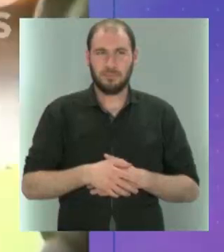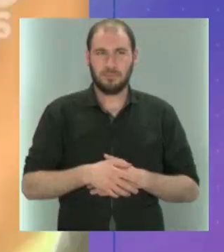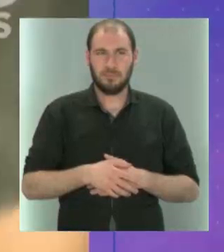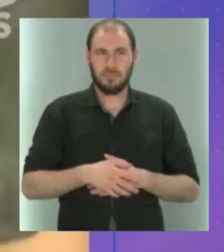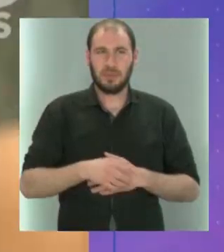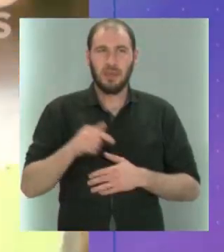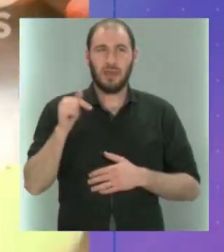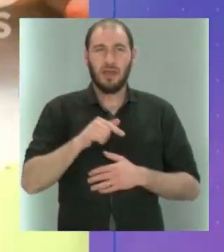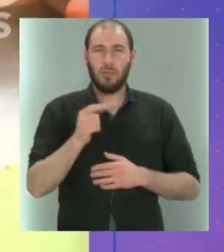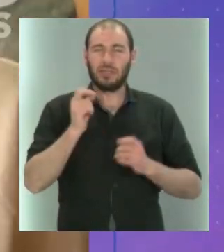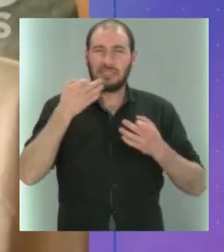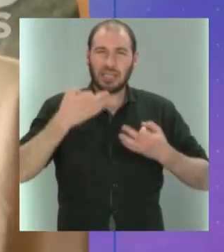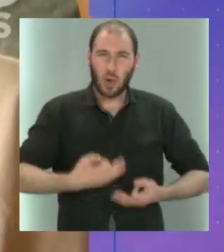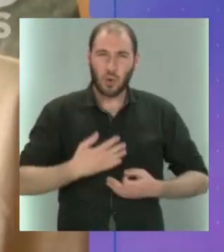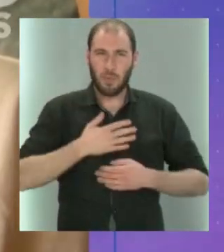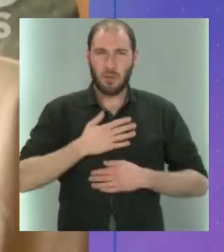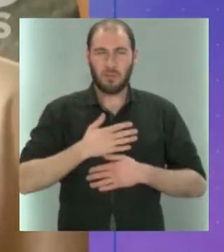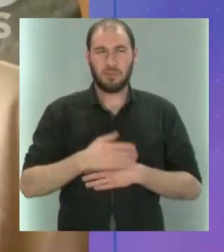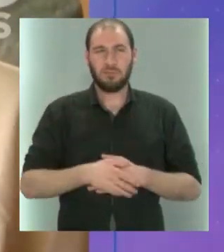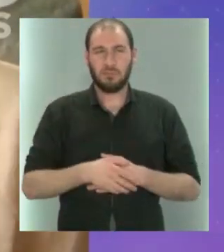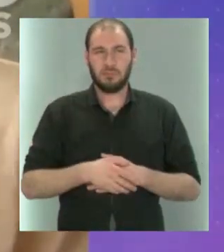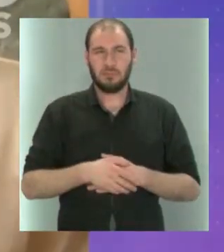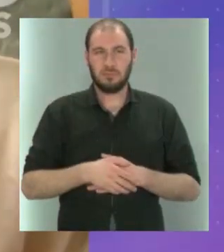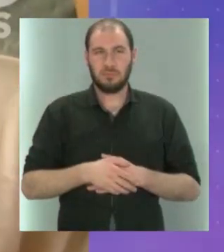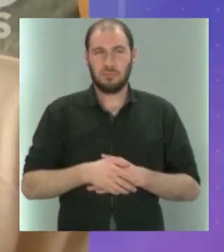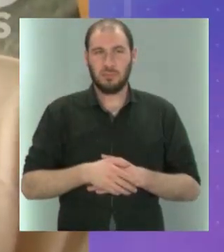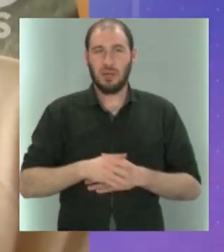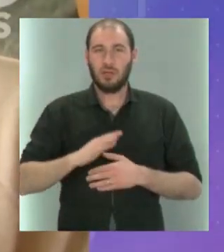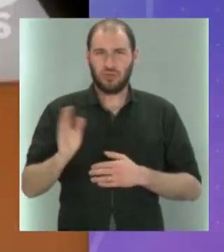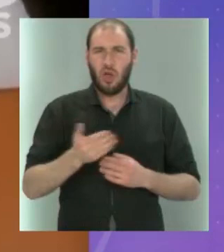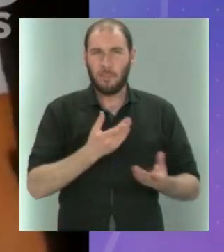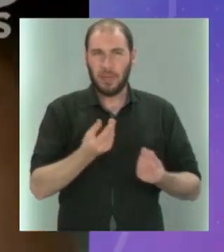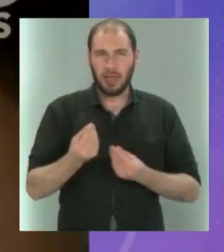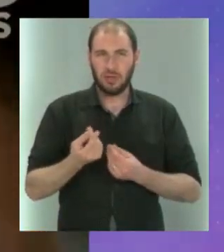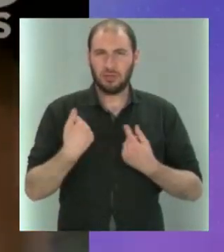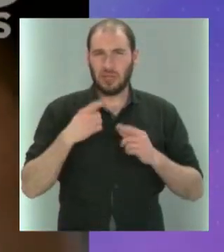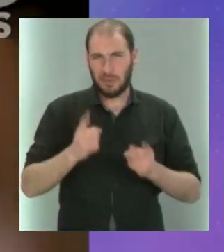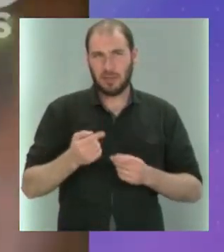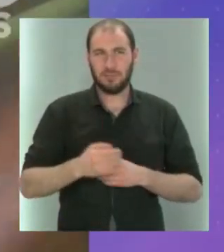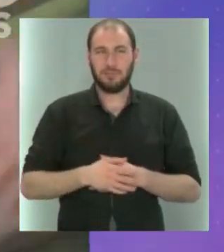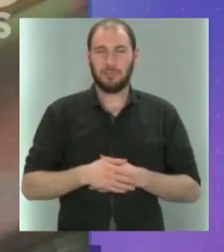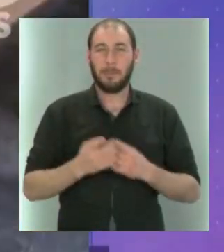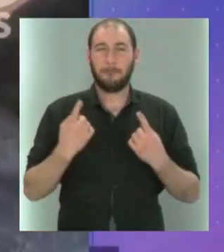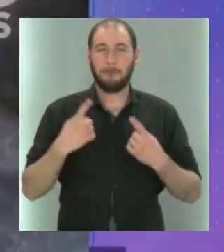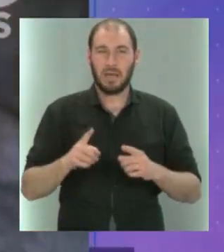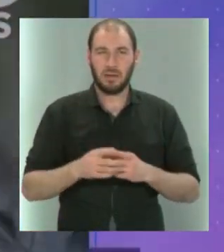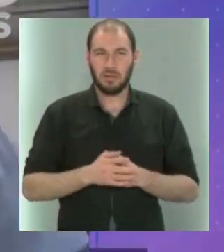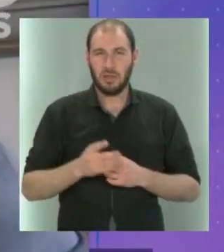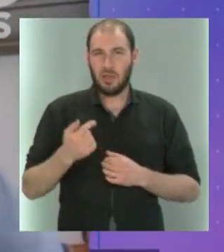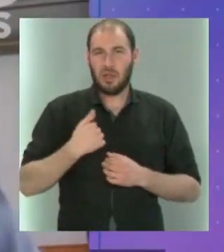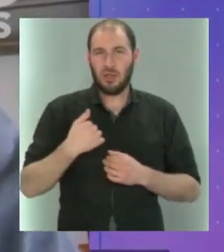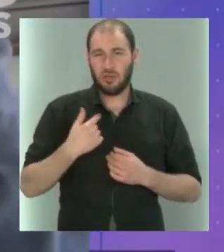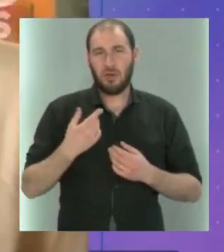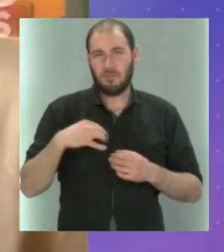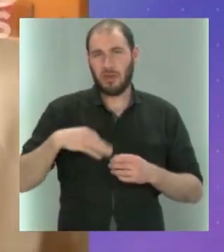Es cuestión de que vos camines segura y, obviamente, todos tenemos miedo. Yo también lo tengo. Pero no voy a dejar de